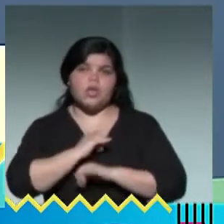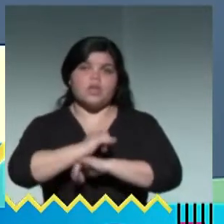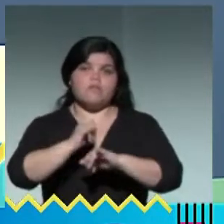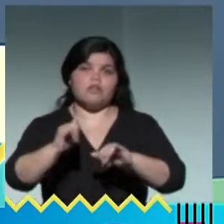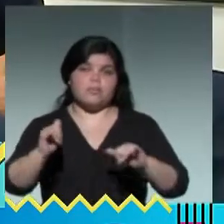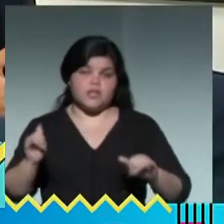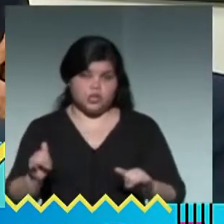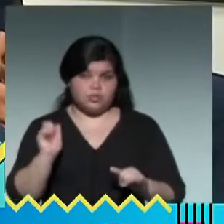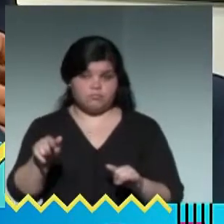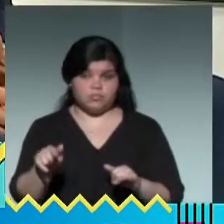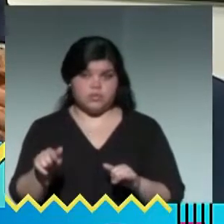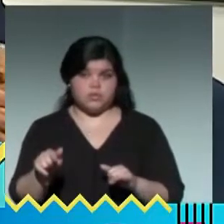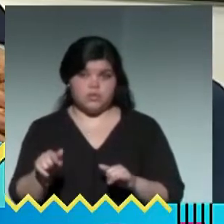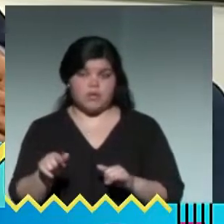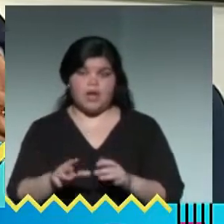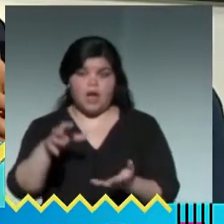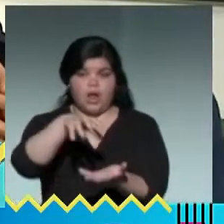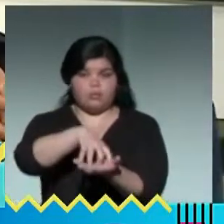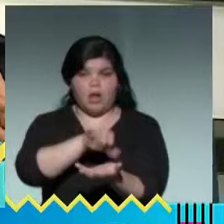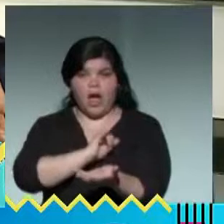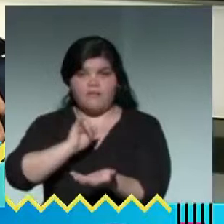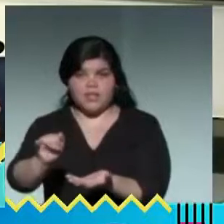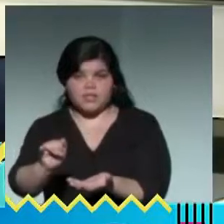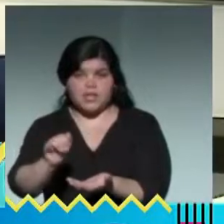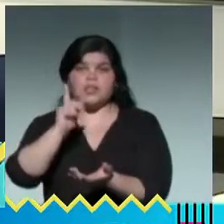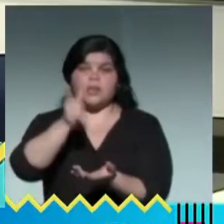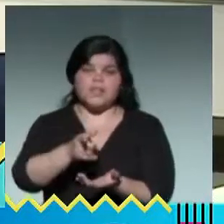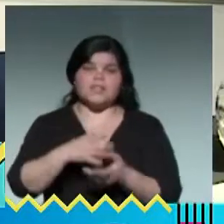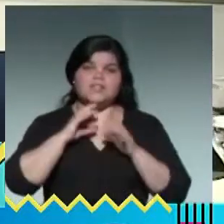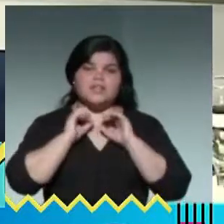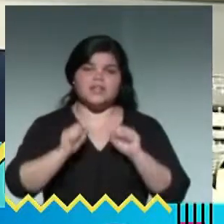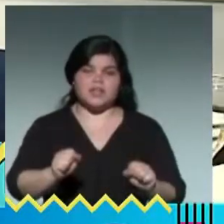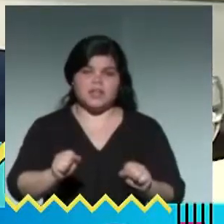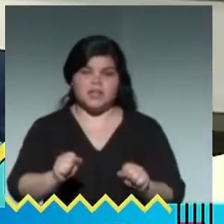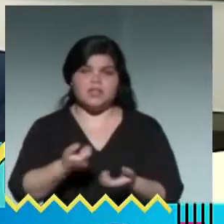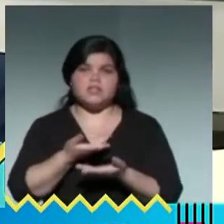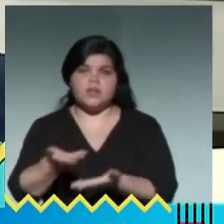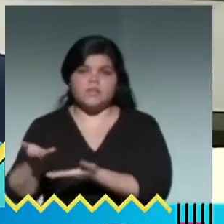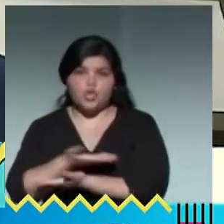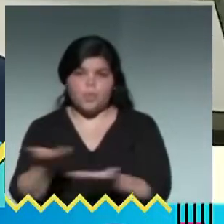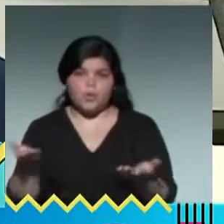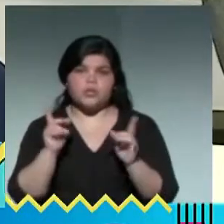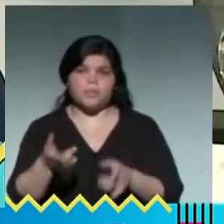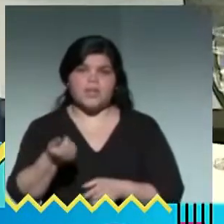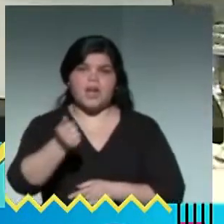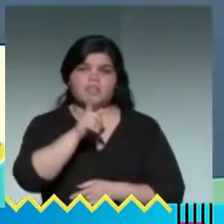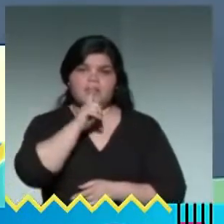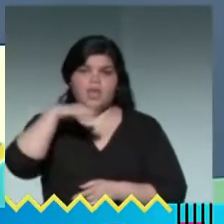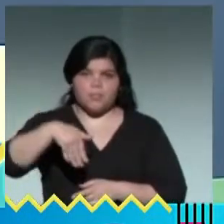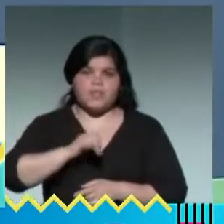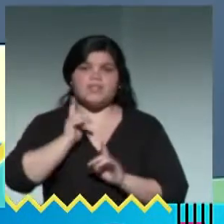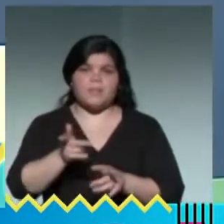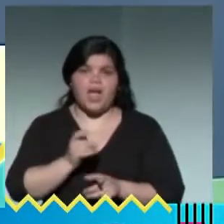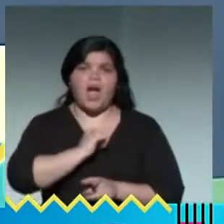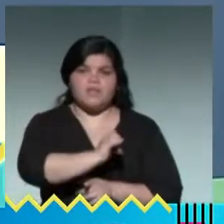no solamente se la suministran al ente, sino que se la suministran a la Secretaría de Servicios Públicos y a ATM, a los efectos de pagar